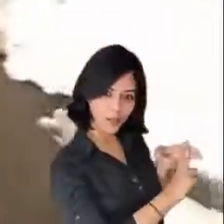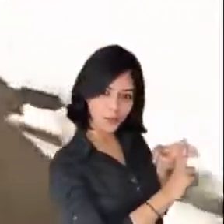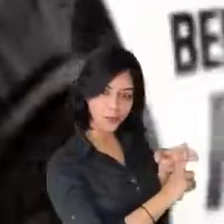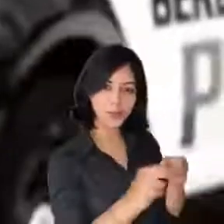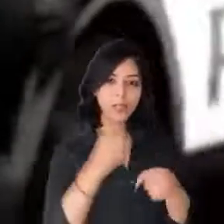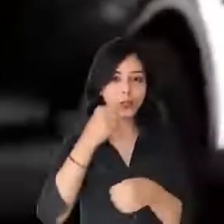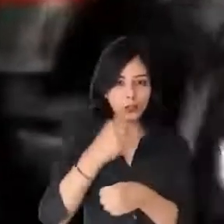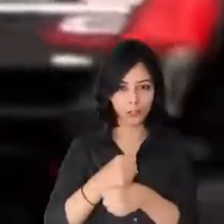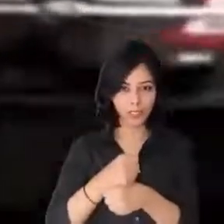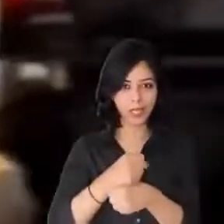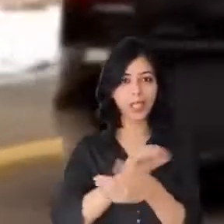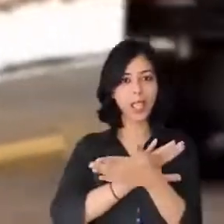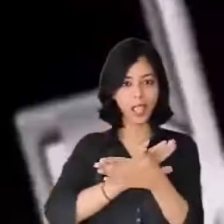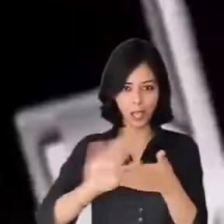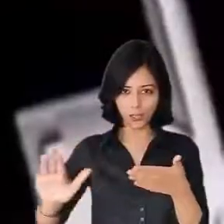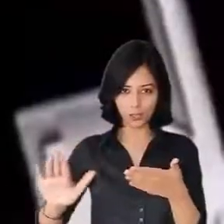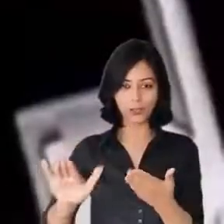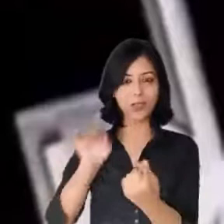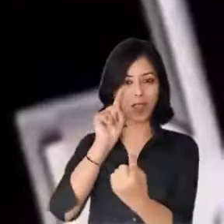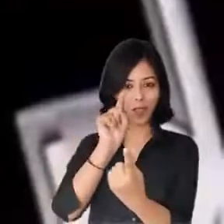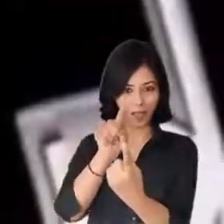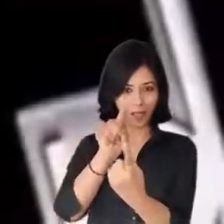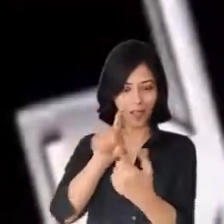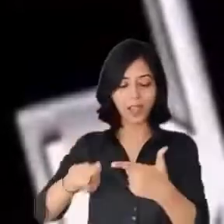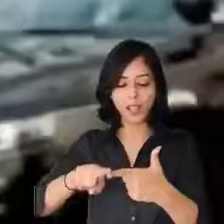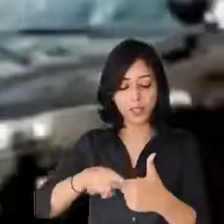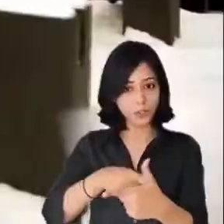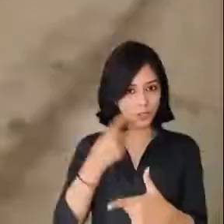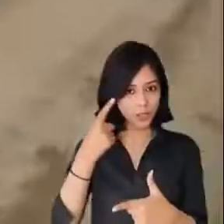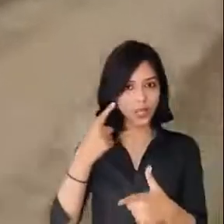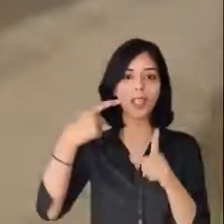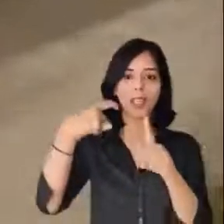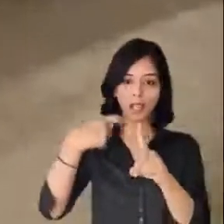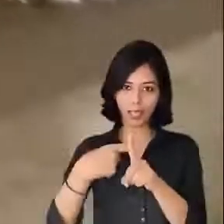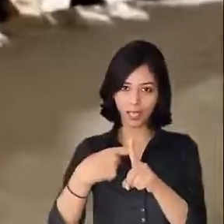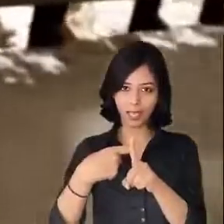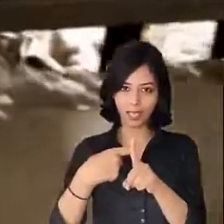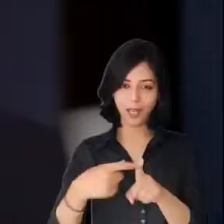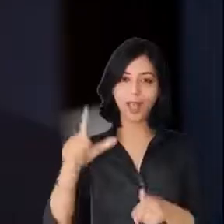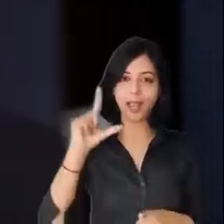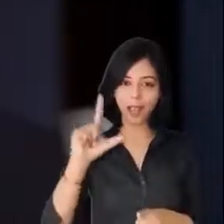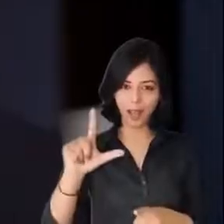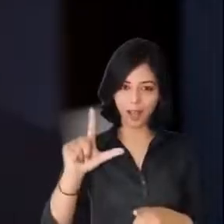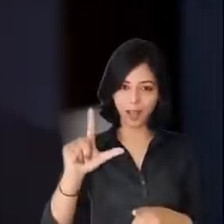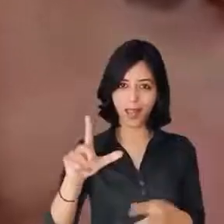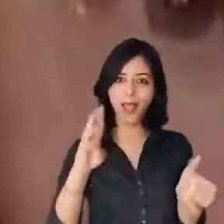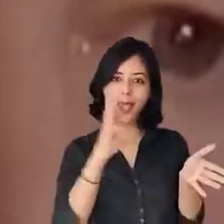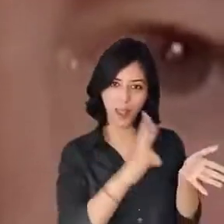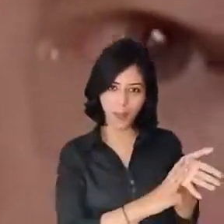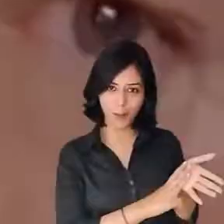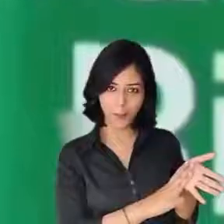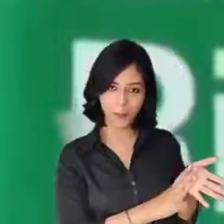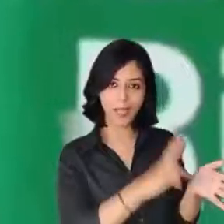También iniciaron una exhaustiva búsqueda para hallar la ropa de Robin. Fuimos a todos los lugares en los que andaban los